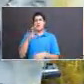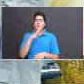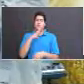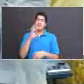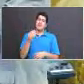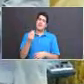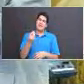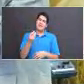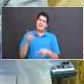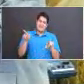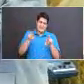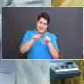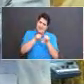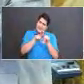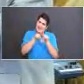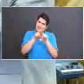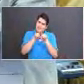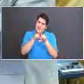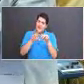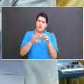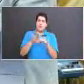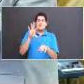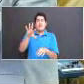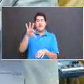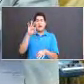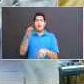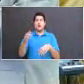tiene que ir de la mano de algo sobrenatural.